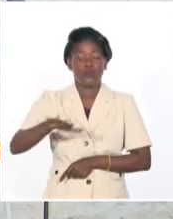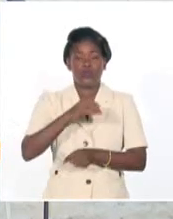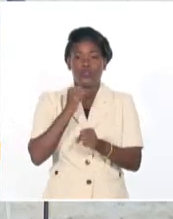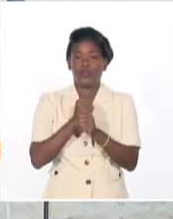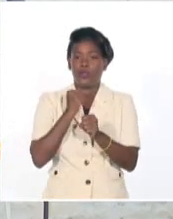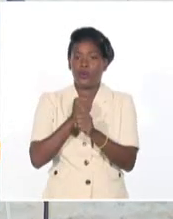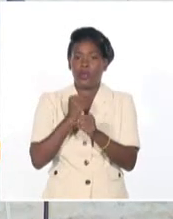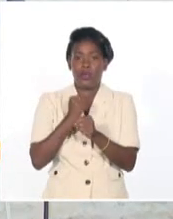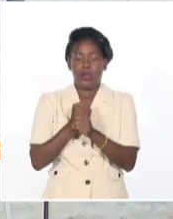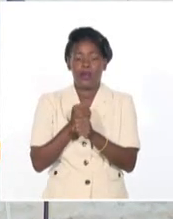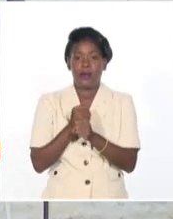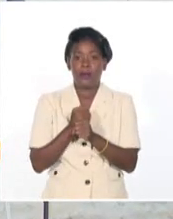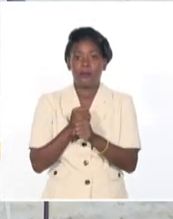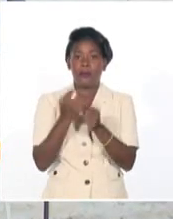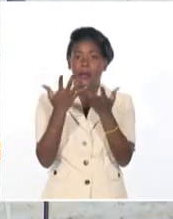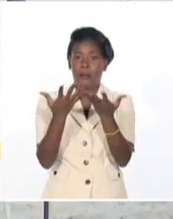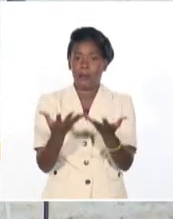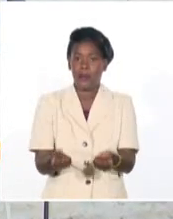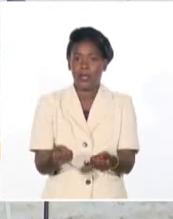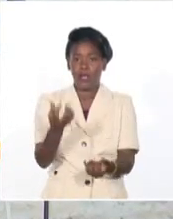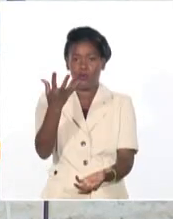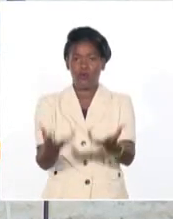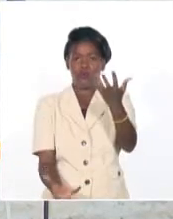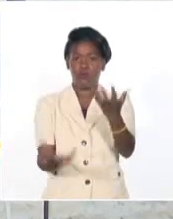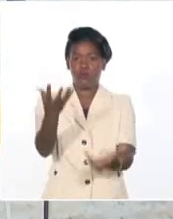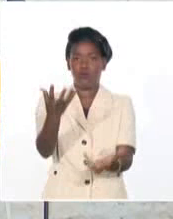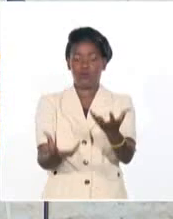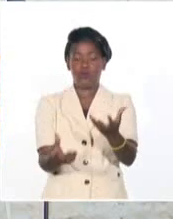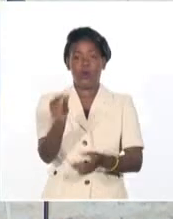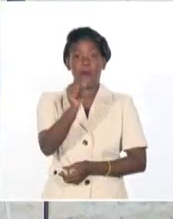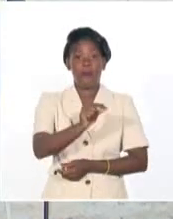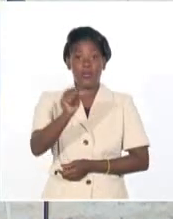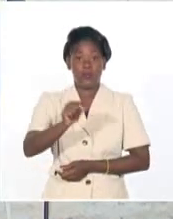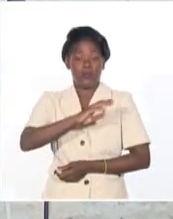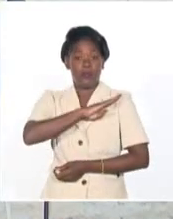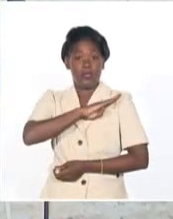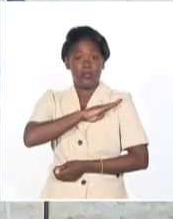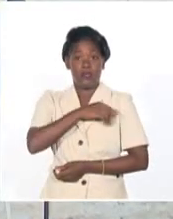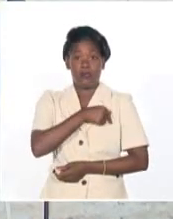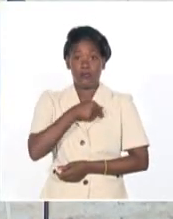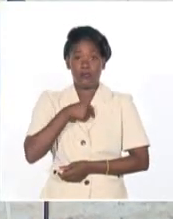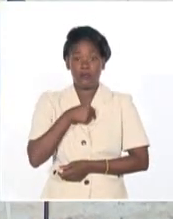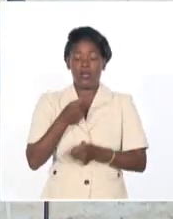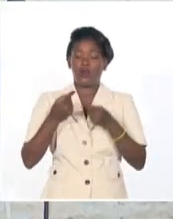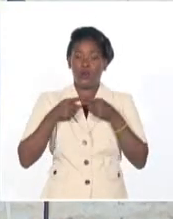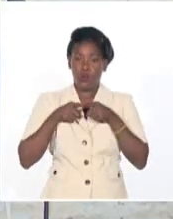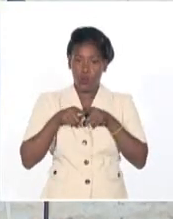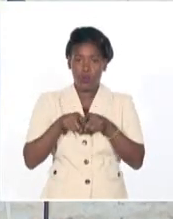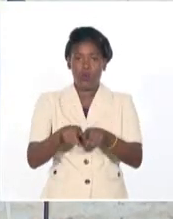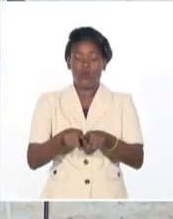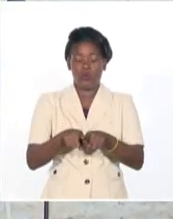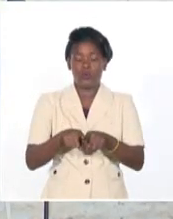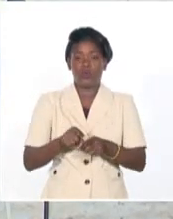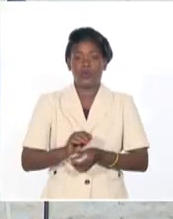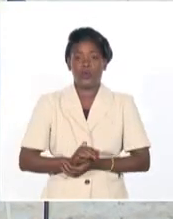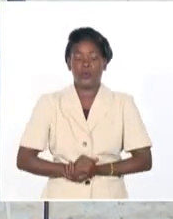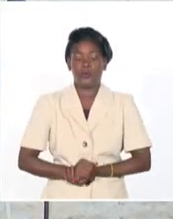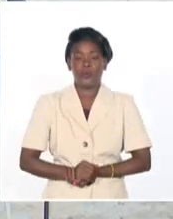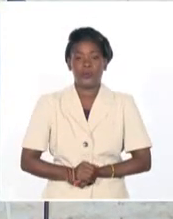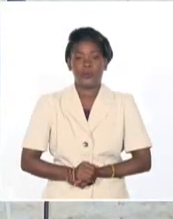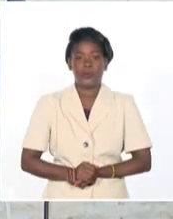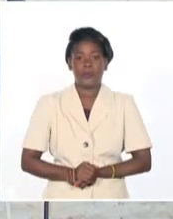a combatientes y trabajadores civiles de las FARC y del MININ, que estuvieron junto a nosotros en la primera línea de